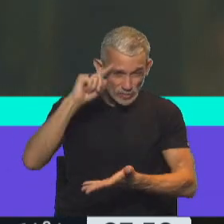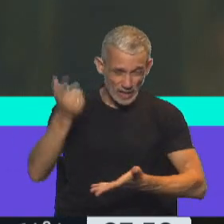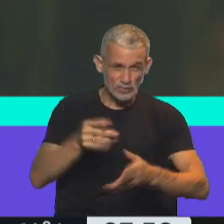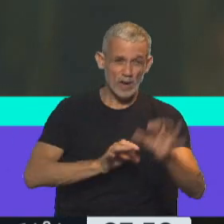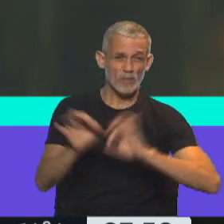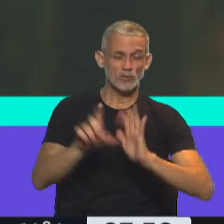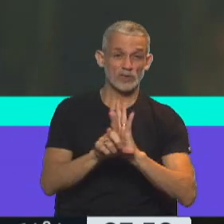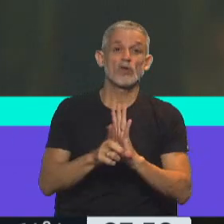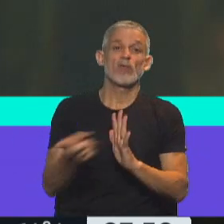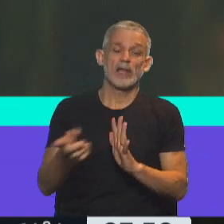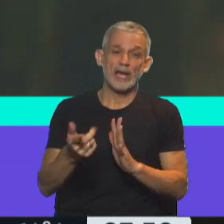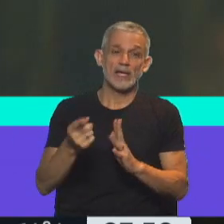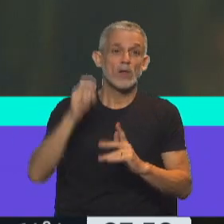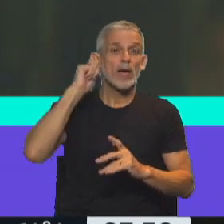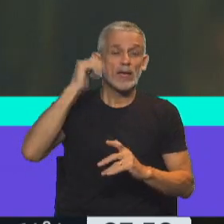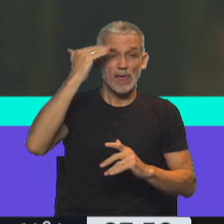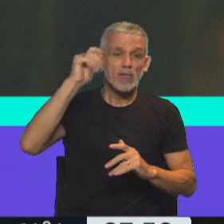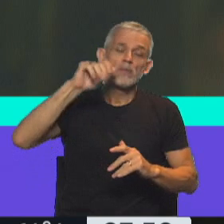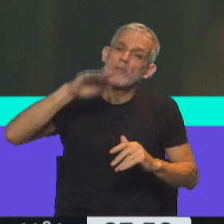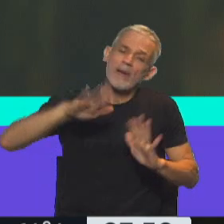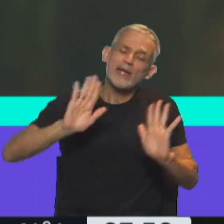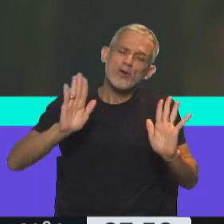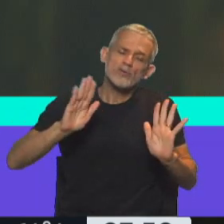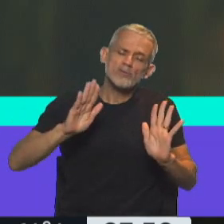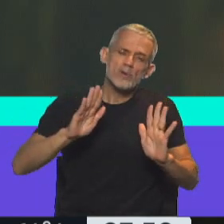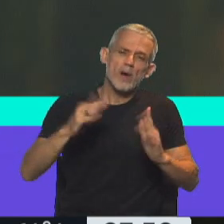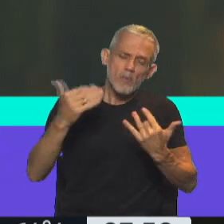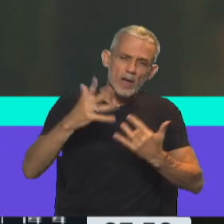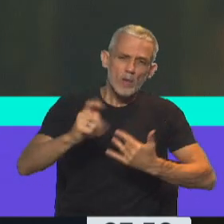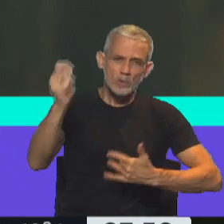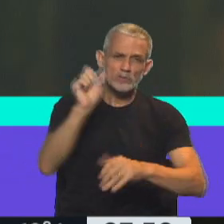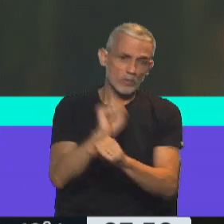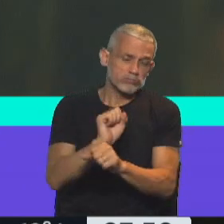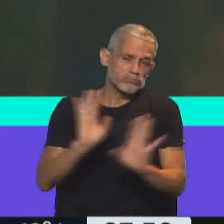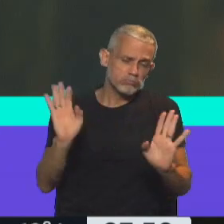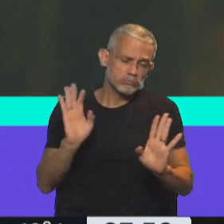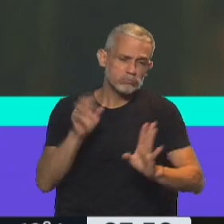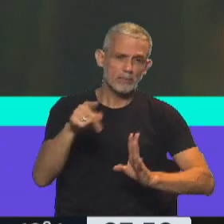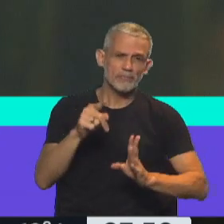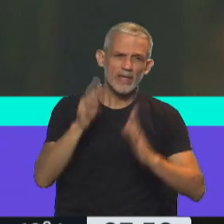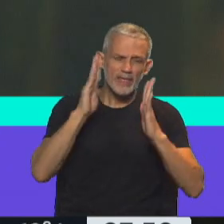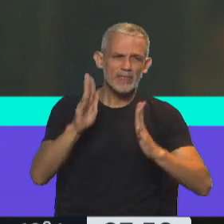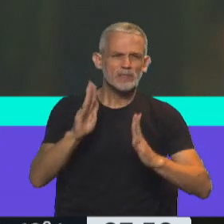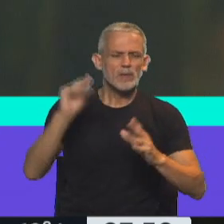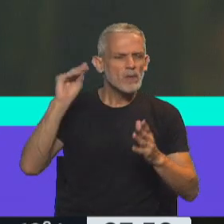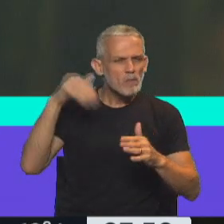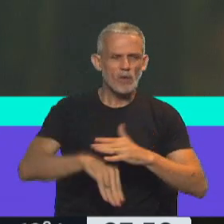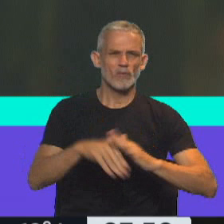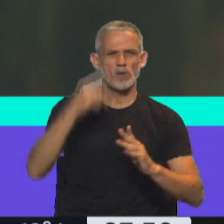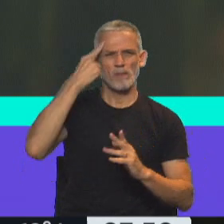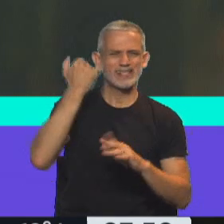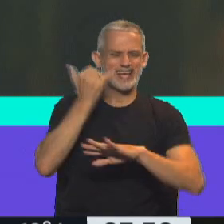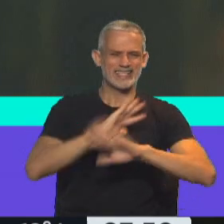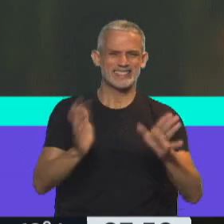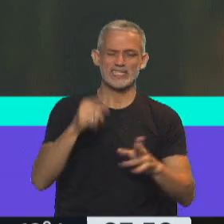también se empieza a hablar de bajar la edad de imputabilidad y insisto con esto, el abordaje tiene que ser mucho más profundo que pensar